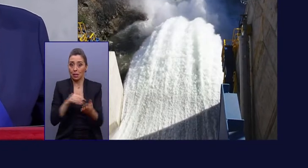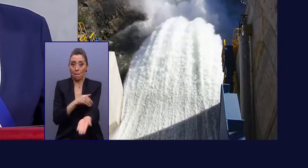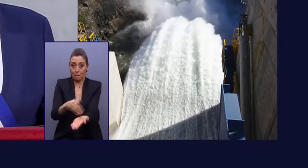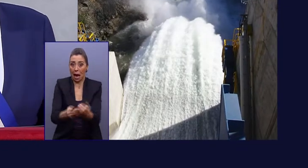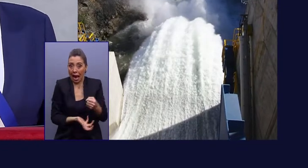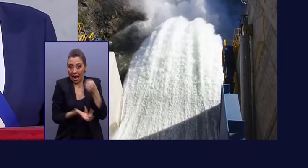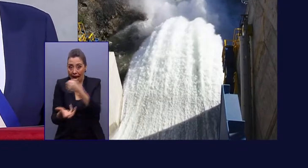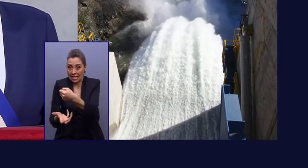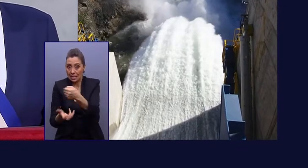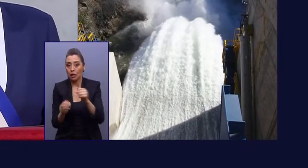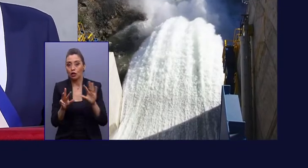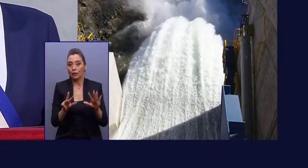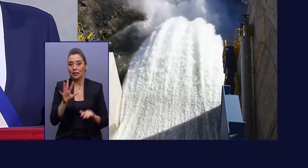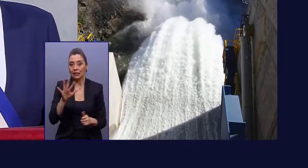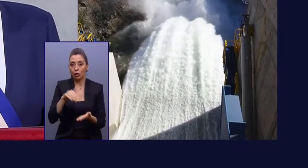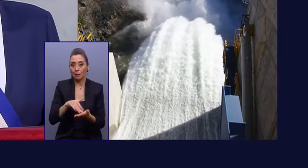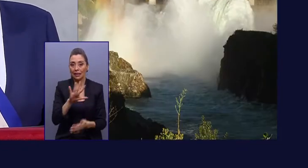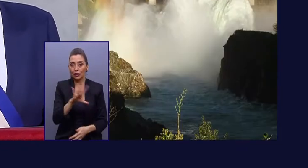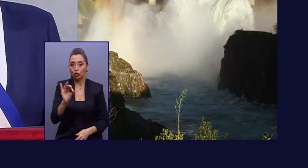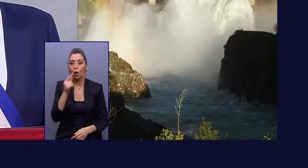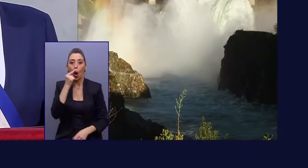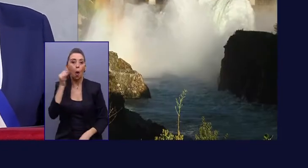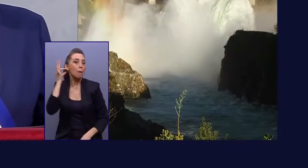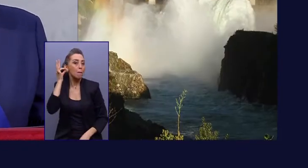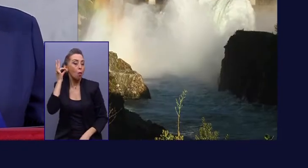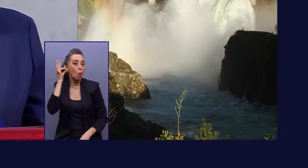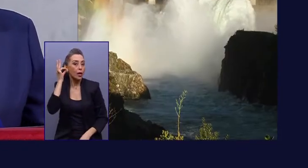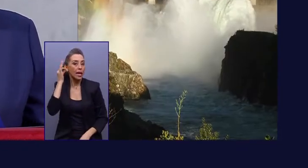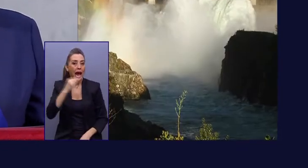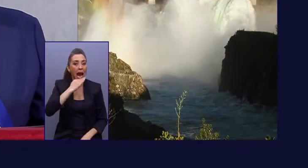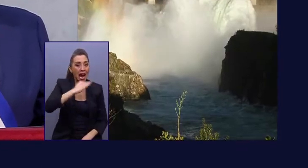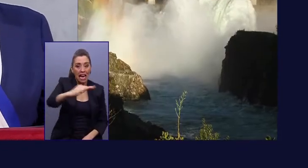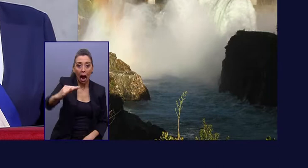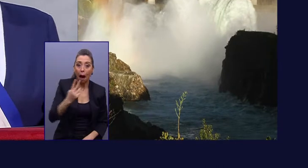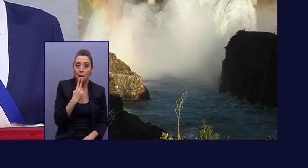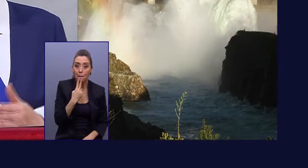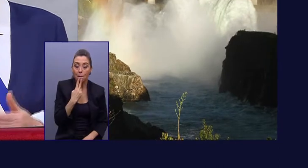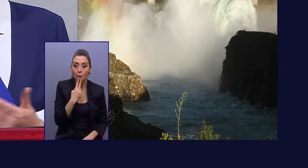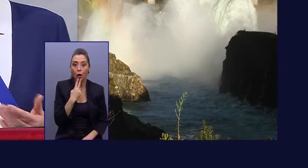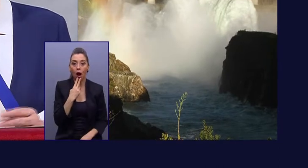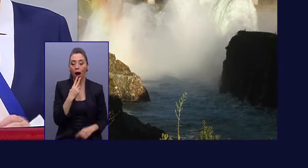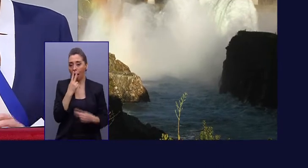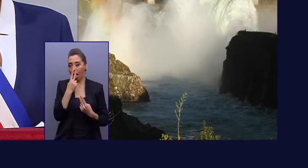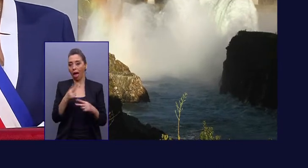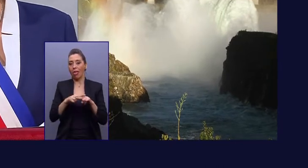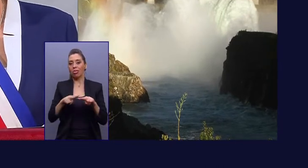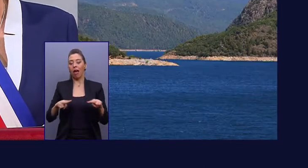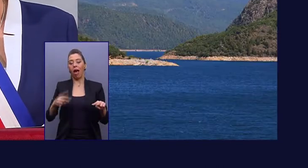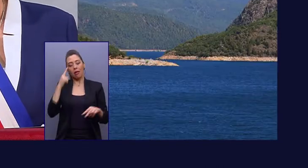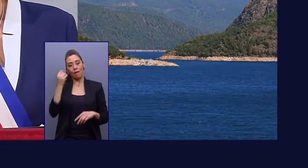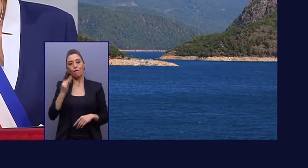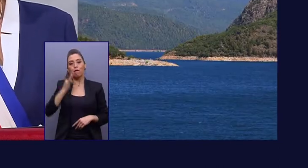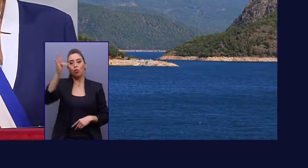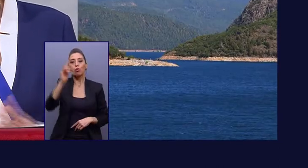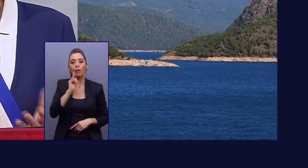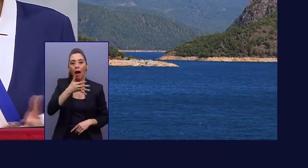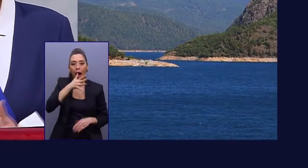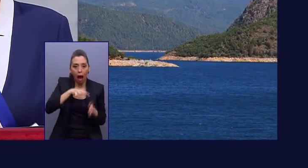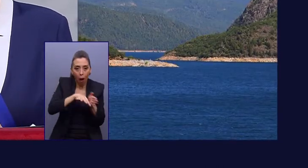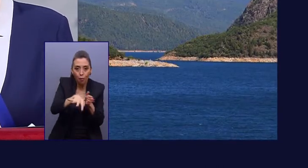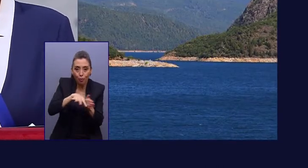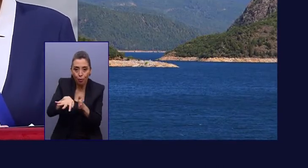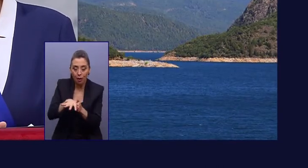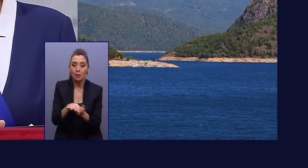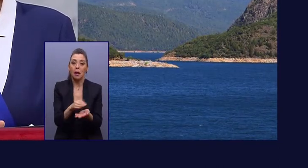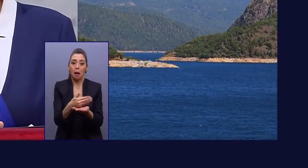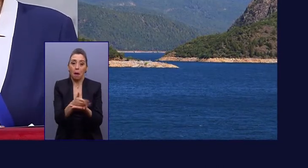hay 95.550 hombres y mujeres del campo que ven con más tranquilidad su futuro. Con el plan de